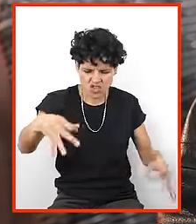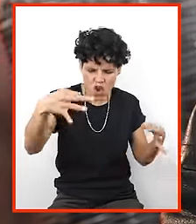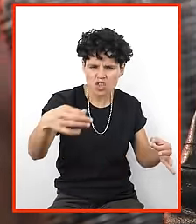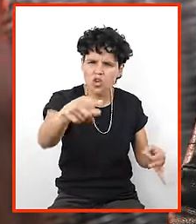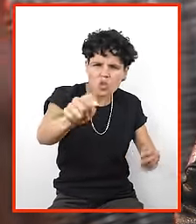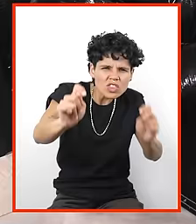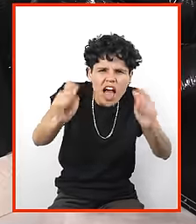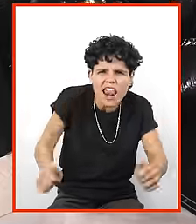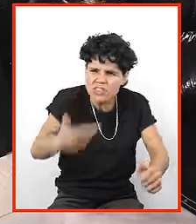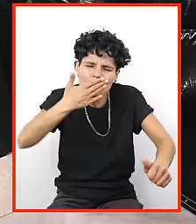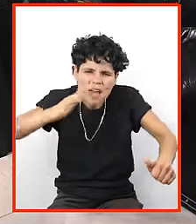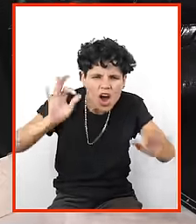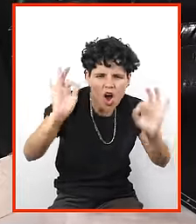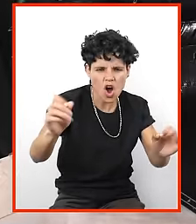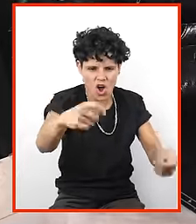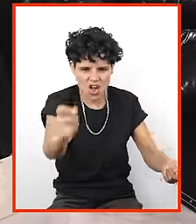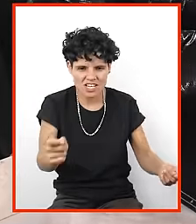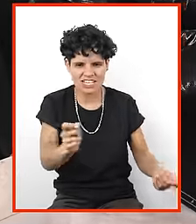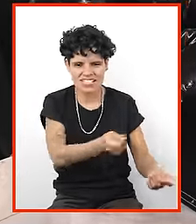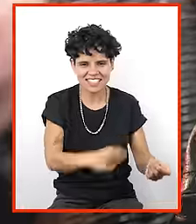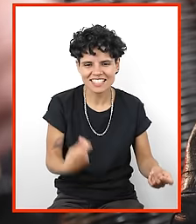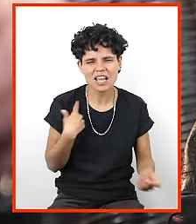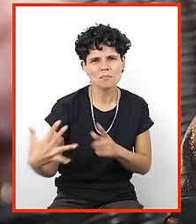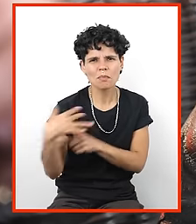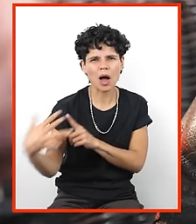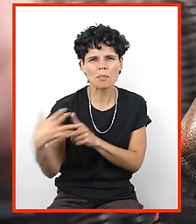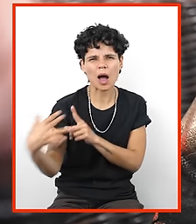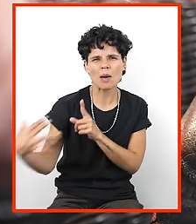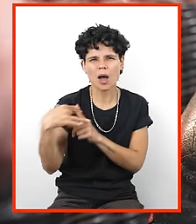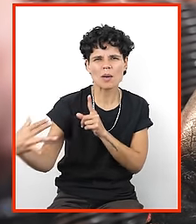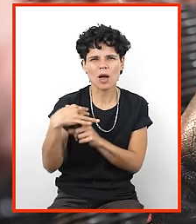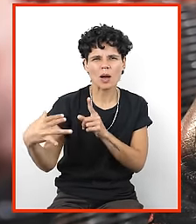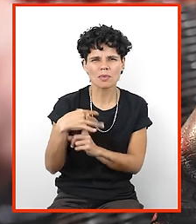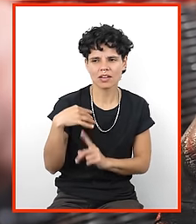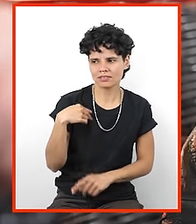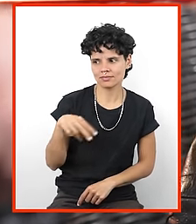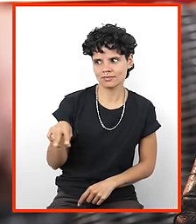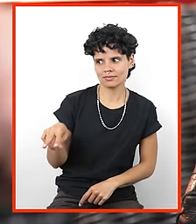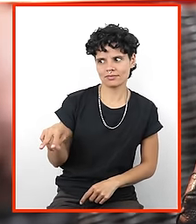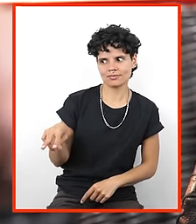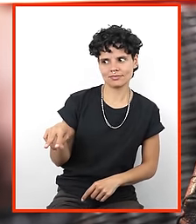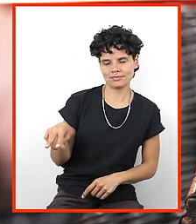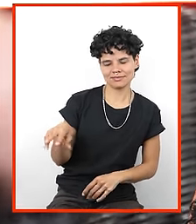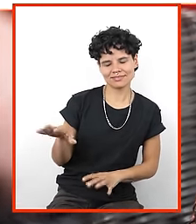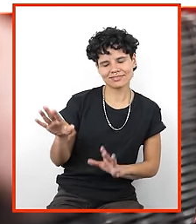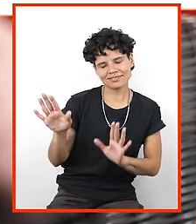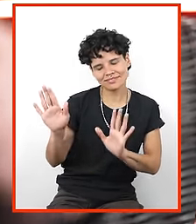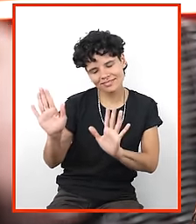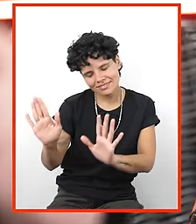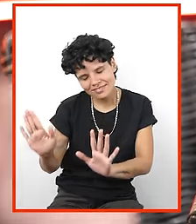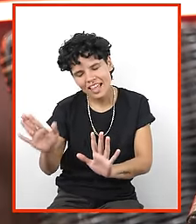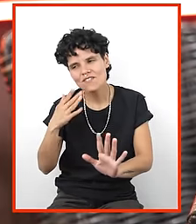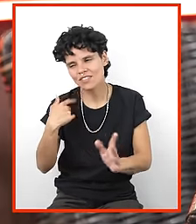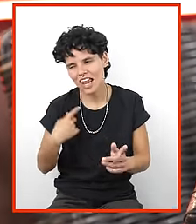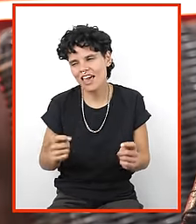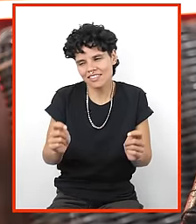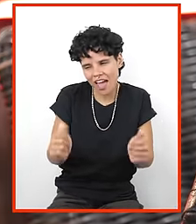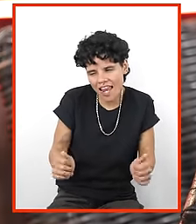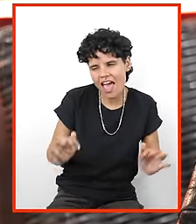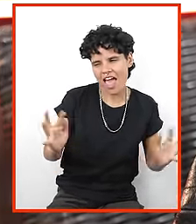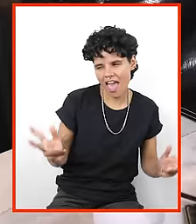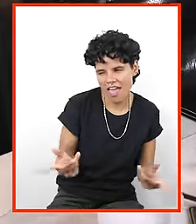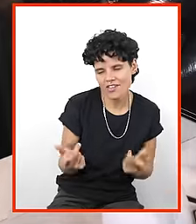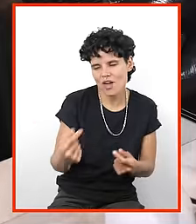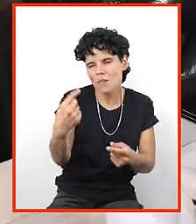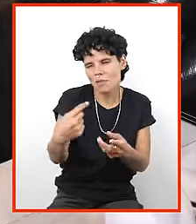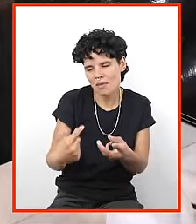mejor talento, me dice. Mamá, le dije. Y ahí nos cagamos la risa. Pues dijimos, pero, o sea, tenemos hartos talentos, pero